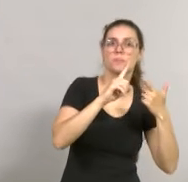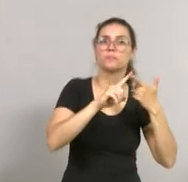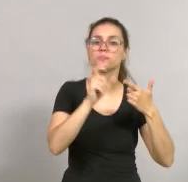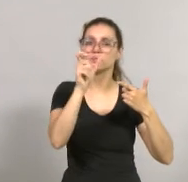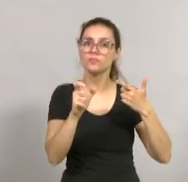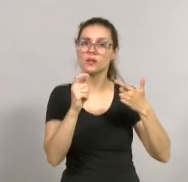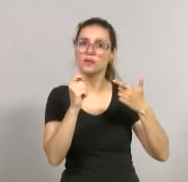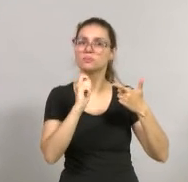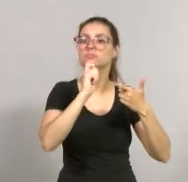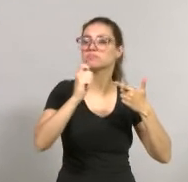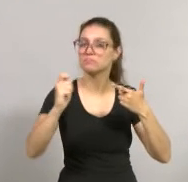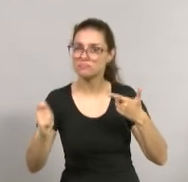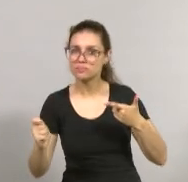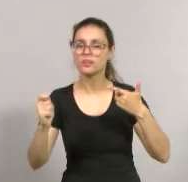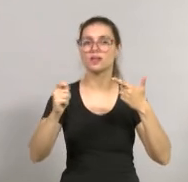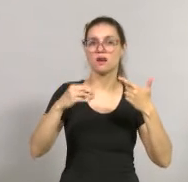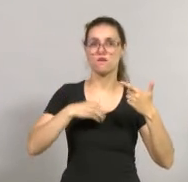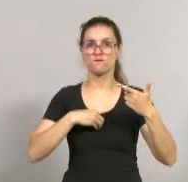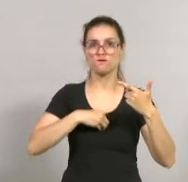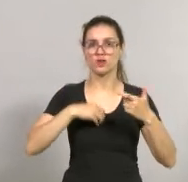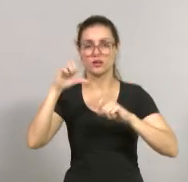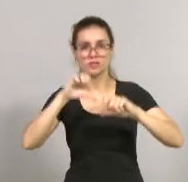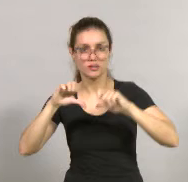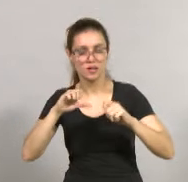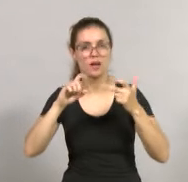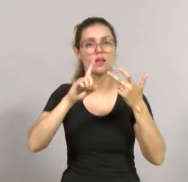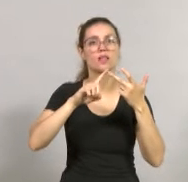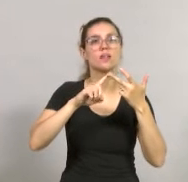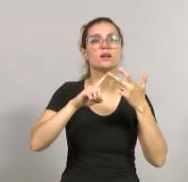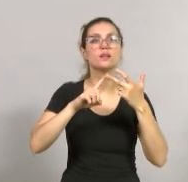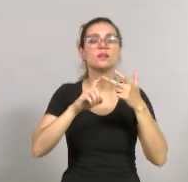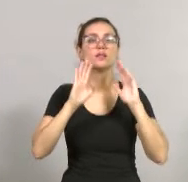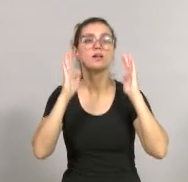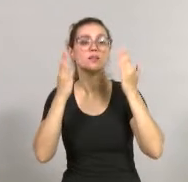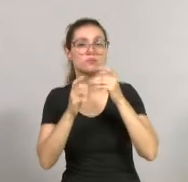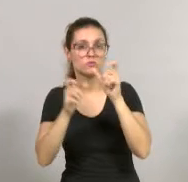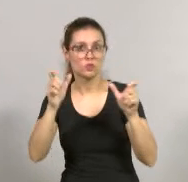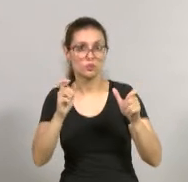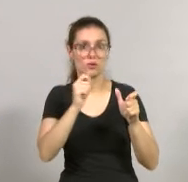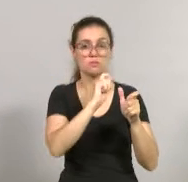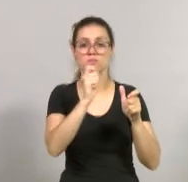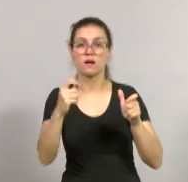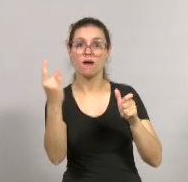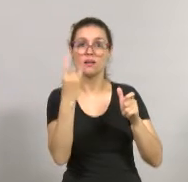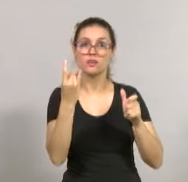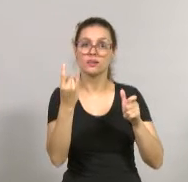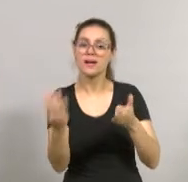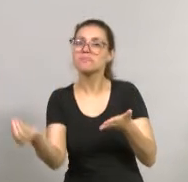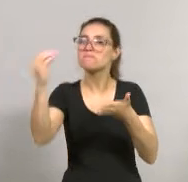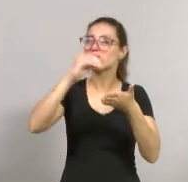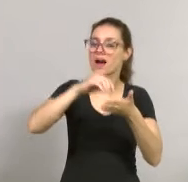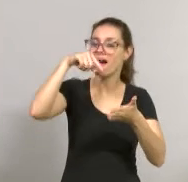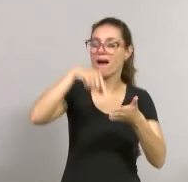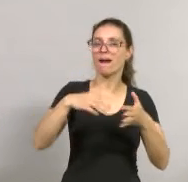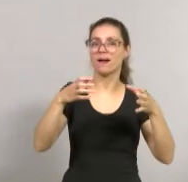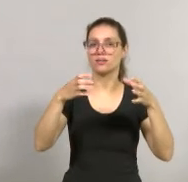becarios EBCCIN, de Estímulo a Vocaciones Científicas, estudiantes becarios de la universidad, pudieran sumarse a estas charlas